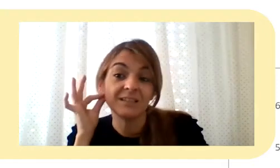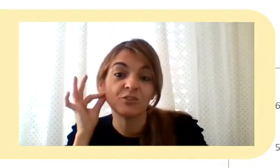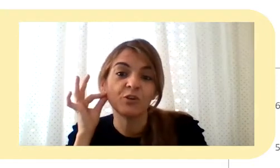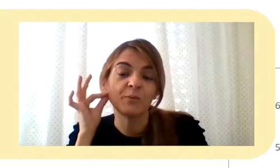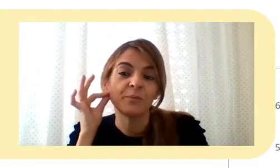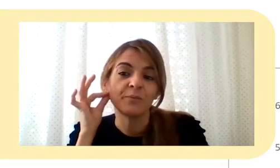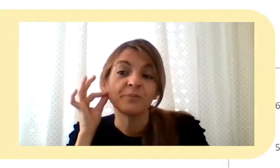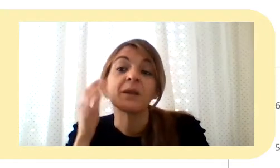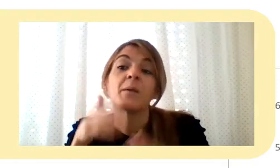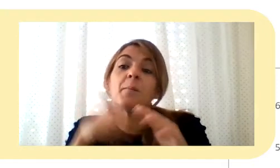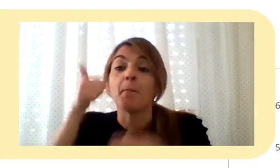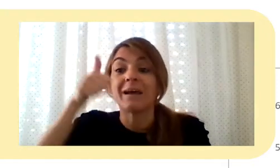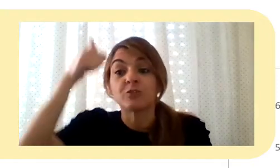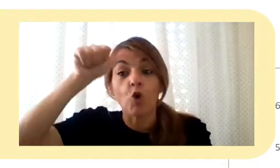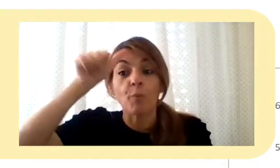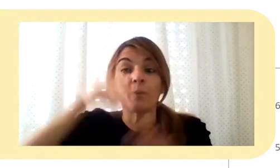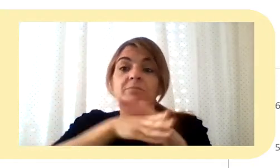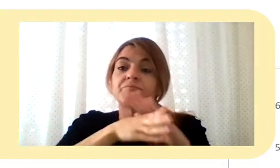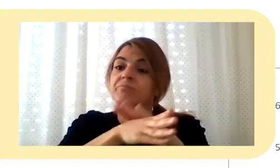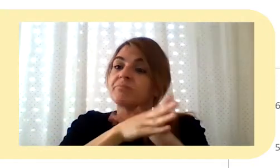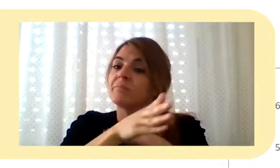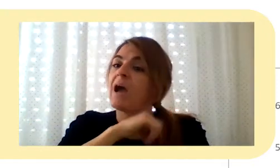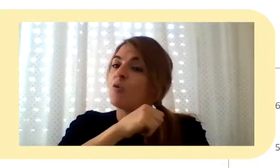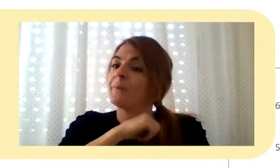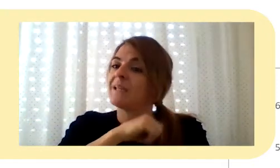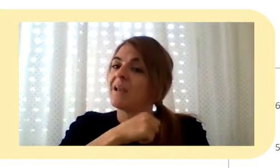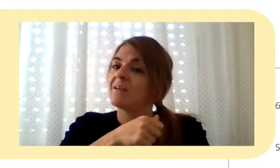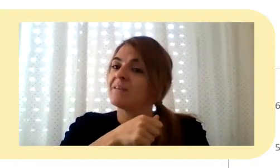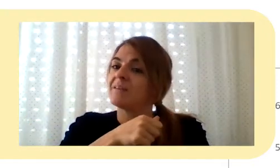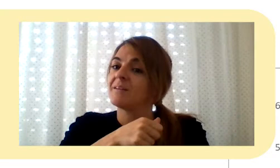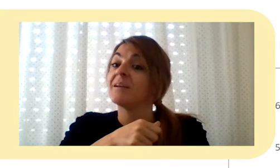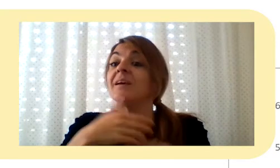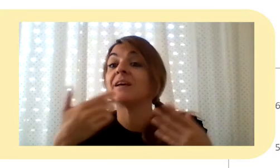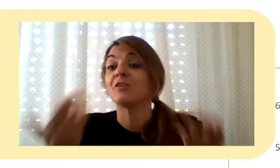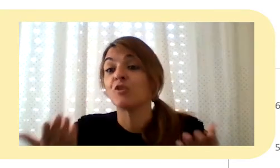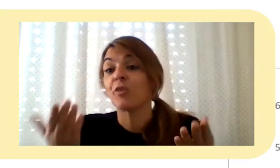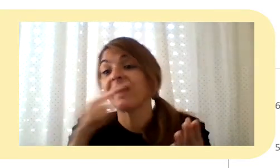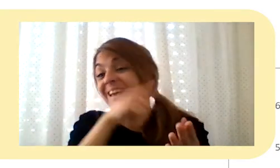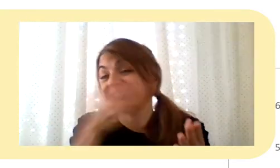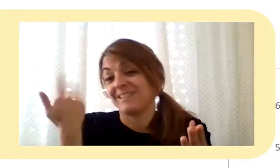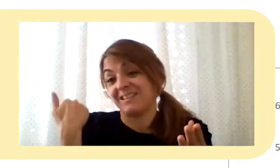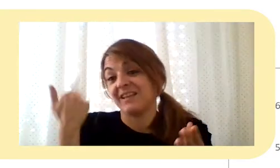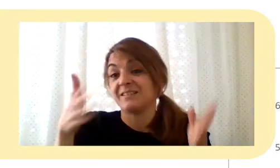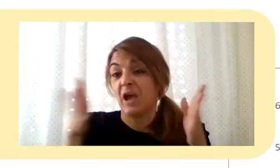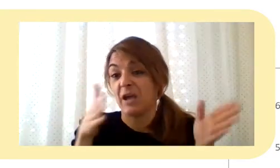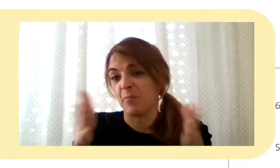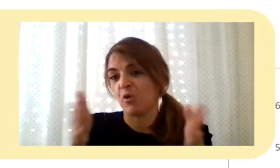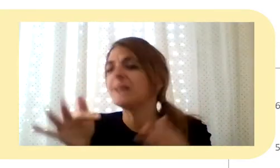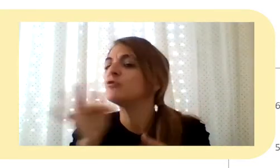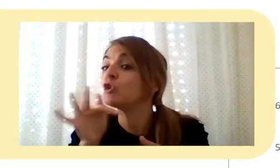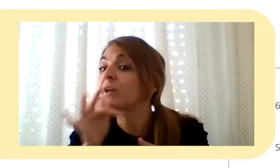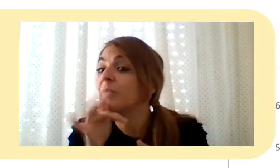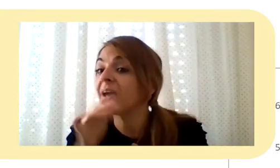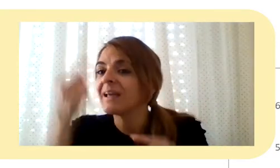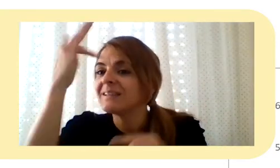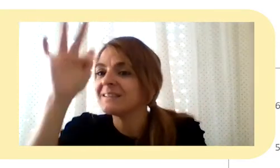ingresaran más hombres que mujeres, hospitalizaran, como ya vemos aquí, con lo cual, como en aquella época no había test